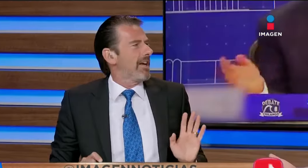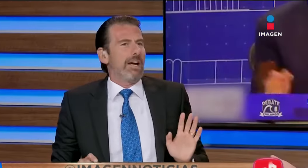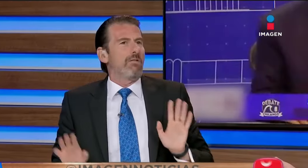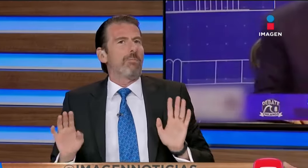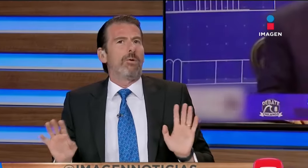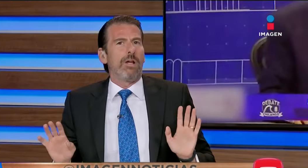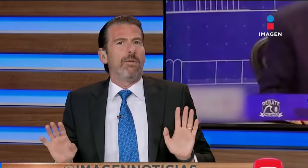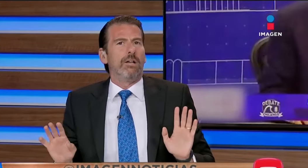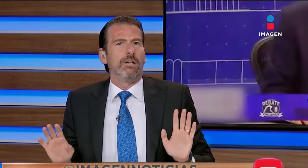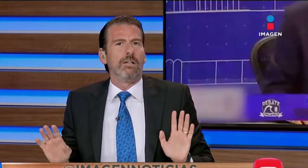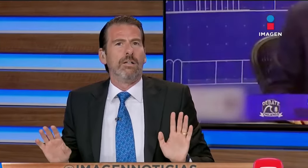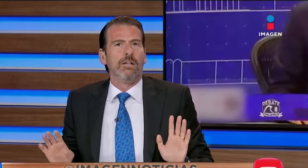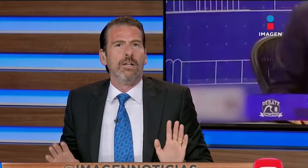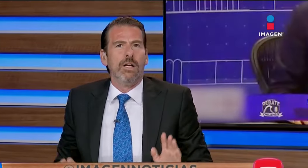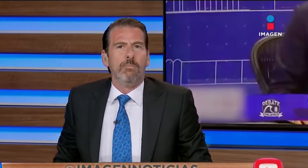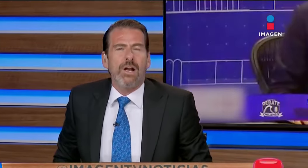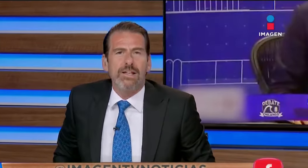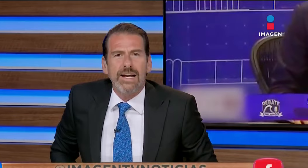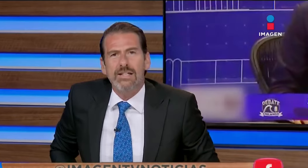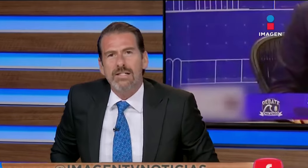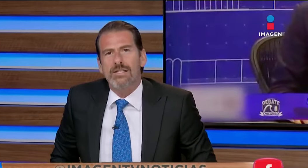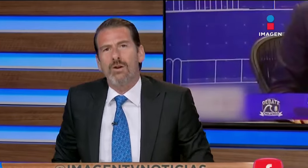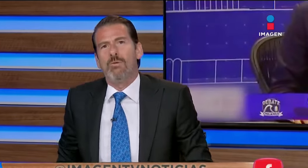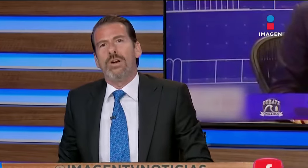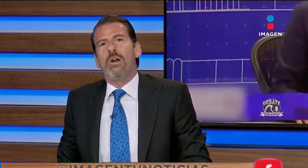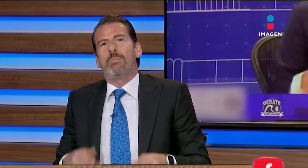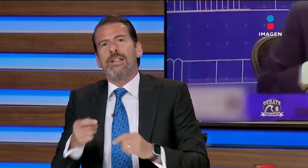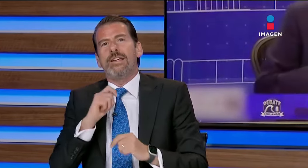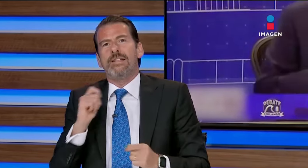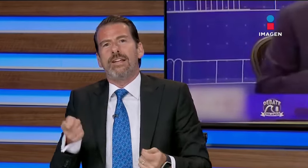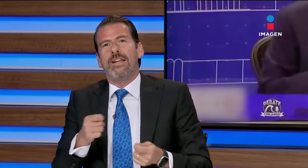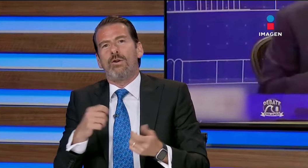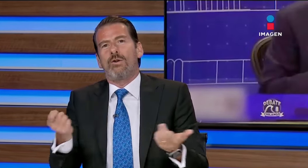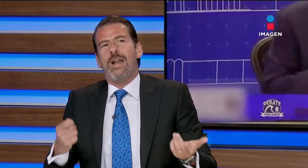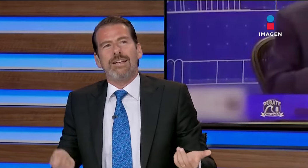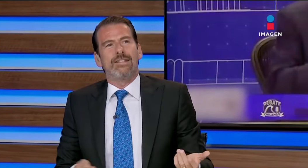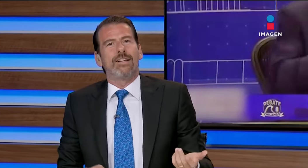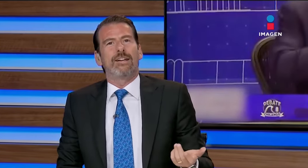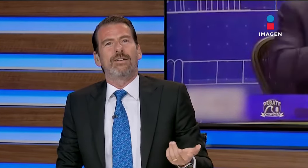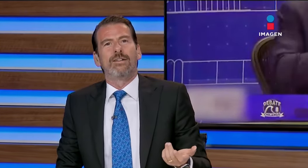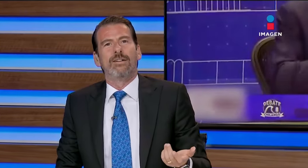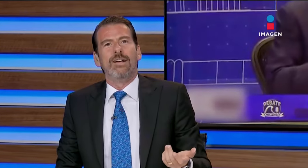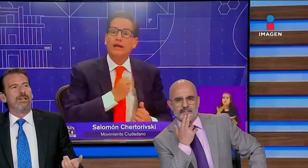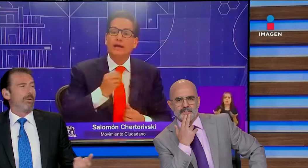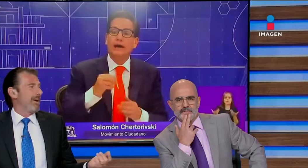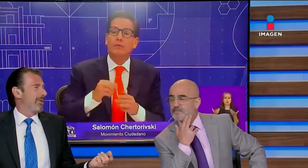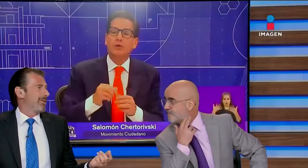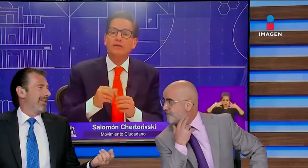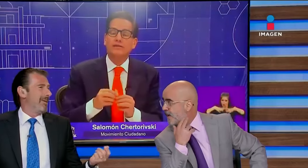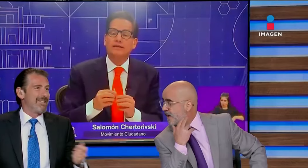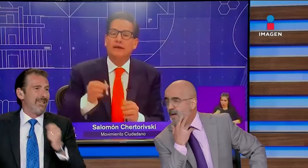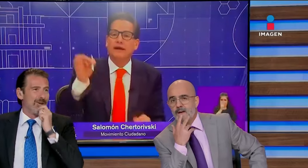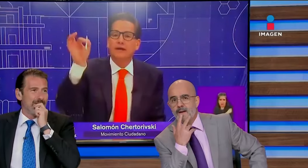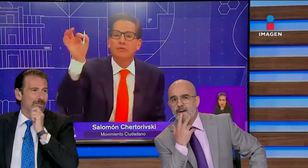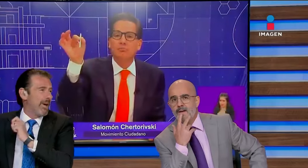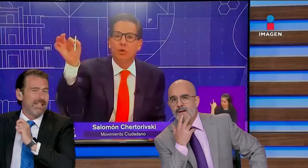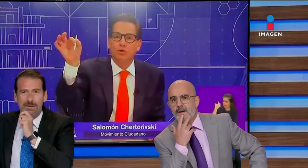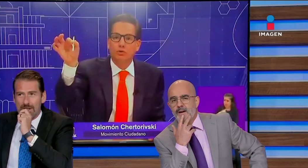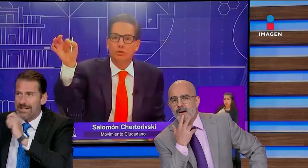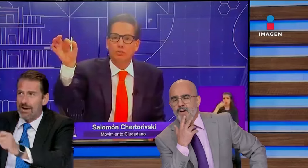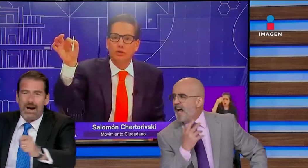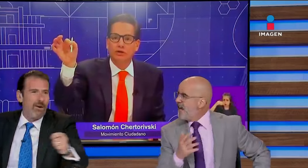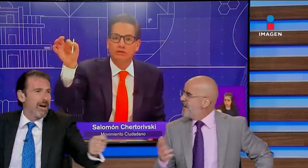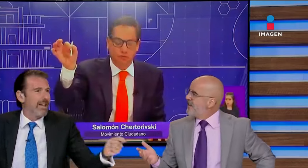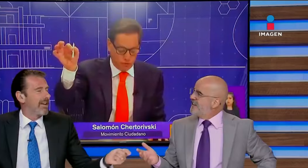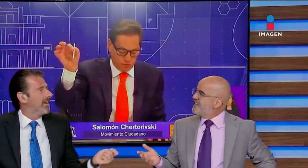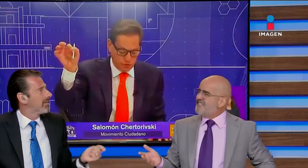tirada en la calle, ahí no hay problema. Exacto, exacto. Pero así que chiste, Salomón, ni lo prendiste, ni lo rolaste. Exacto. Se hubiera puesto el debate si todos, buenísimo,